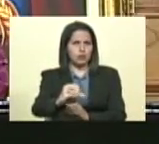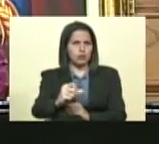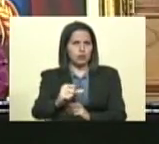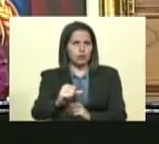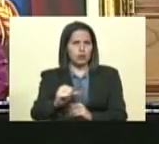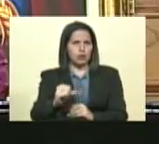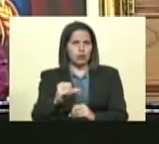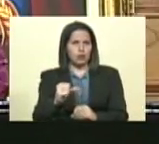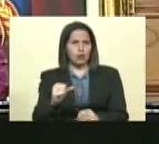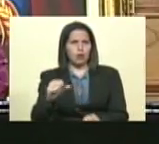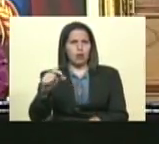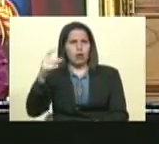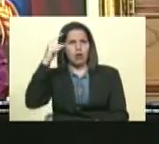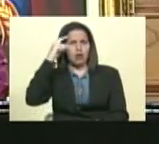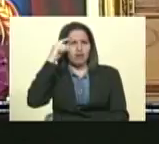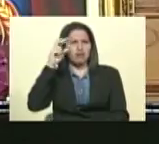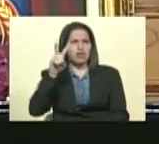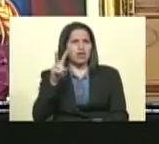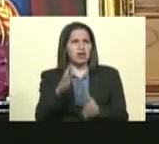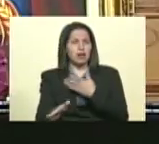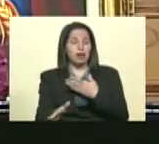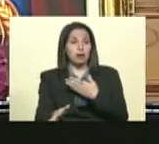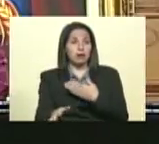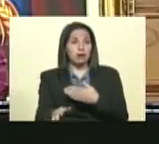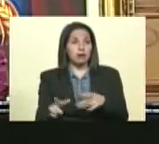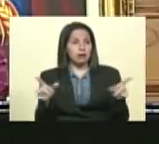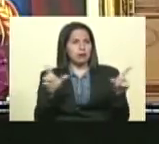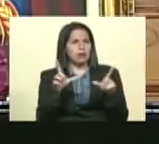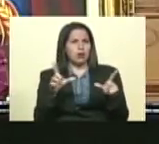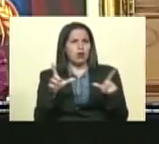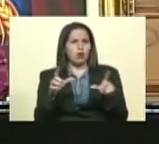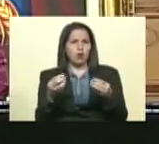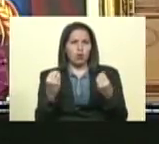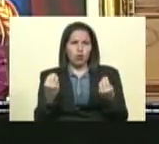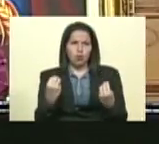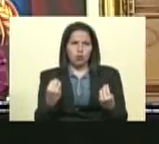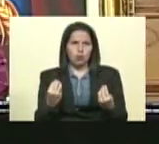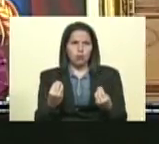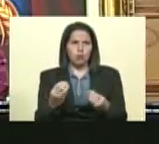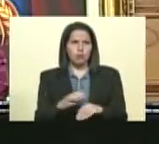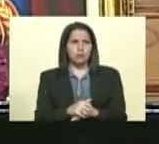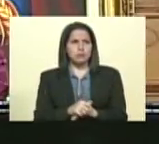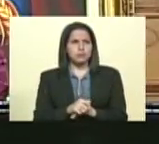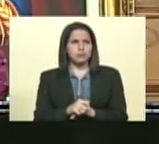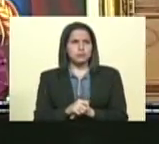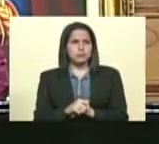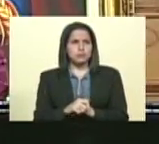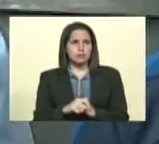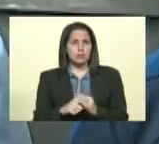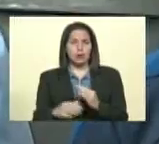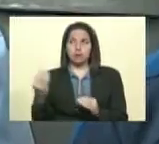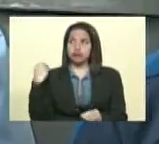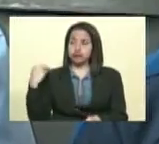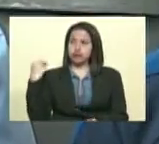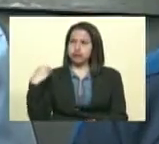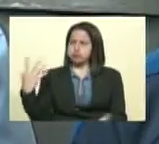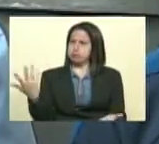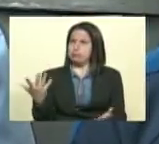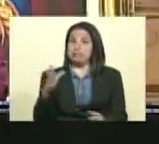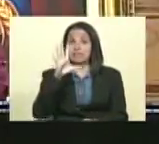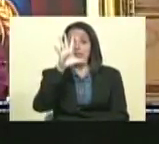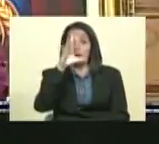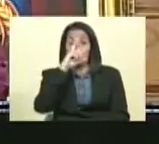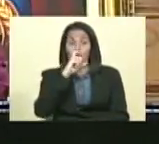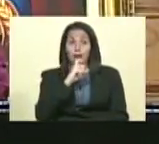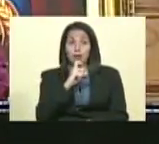Villegas Polhac, el Benjamín de los Villegas, de las veredas de coche, me recordó que hace